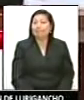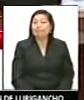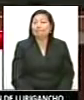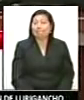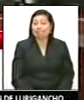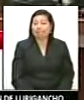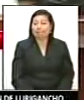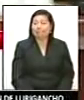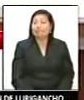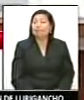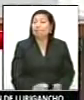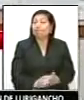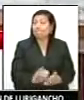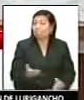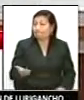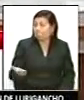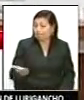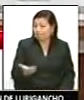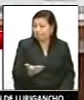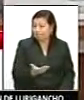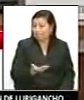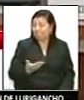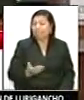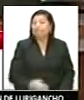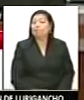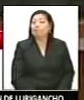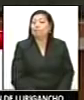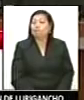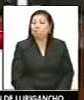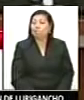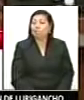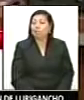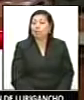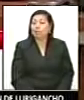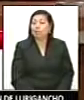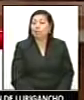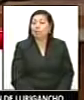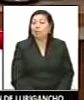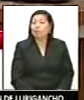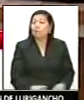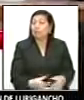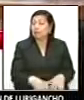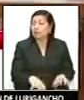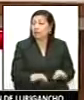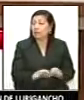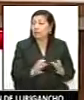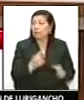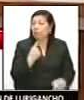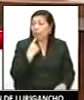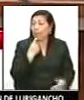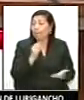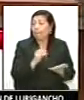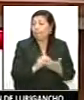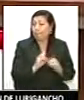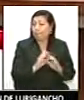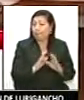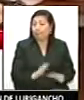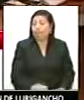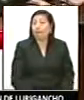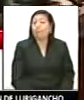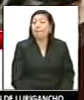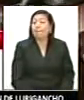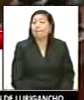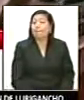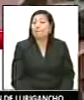Gracias, presidente, y saludando a los colegas congresistas. Yo creo que es importante, presidente, que quede claro que